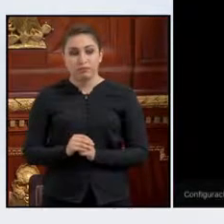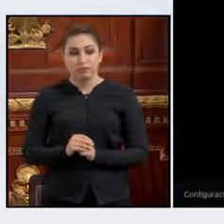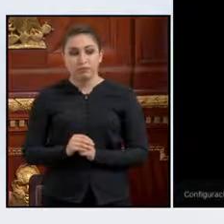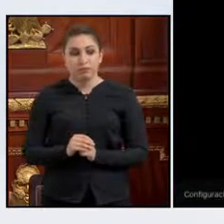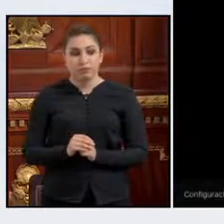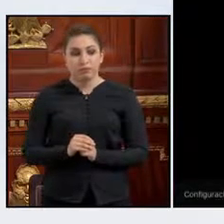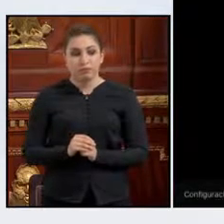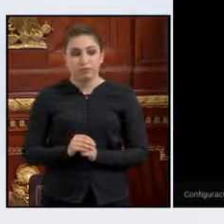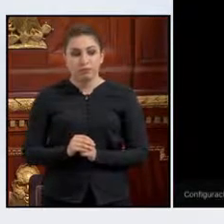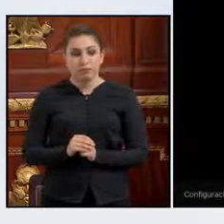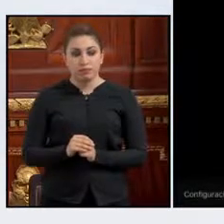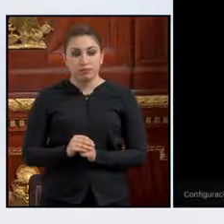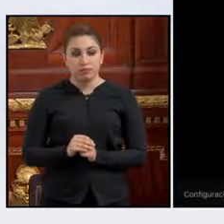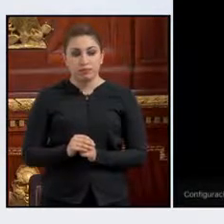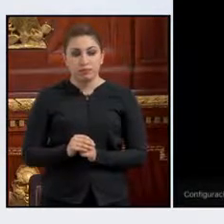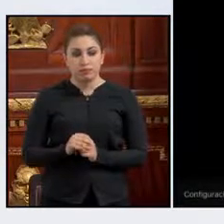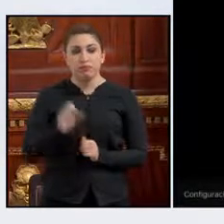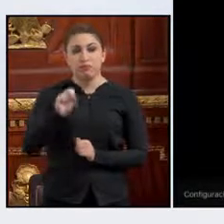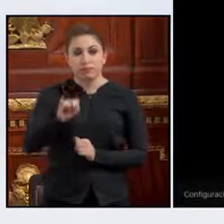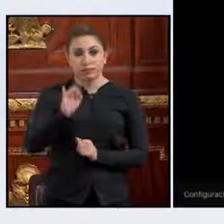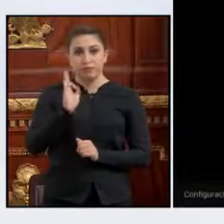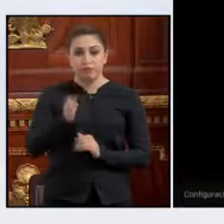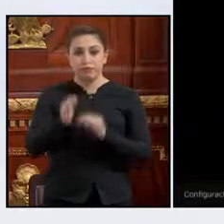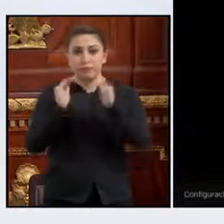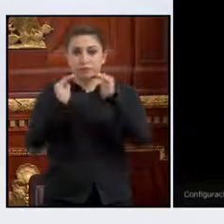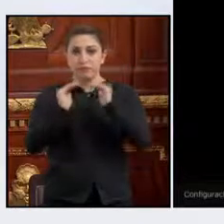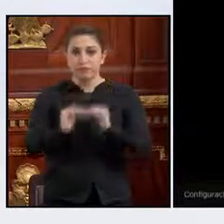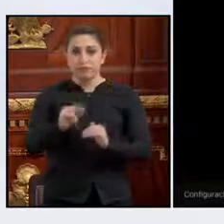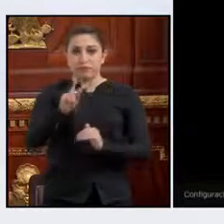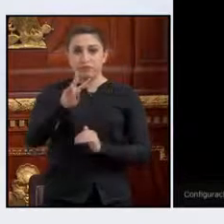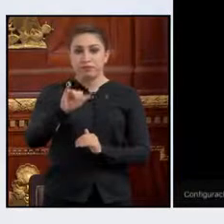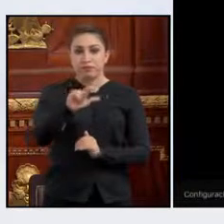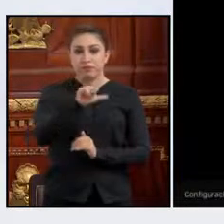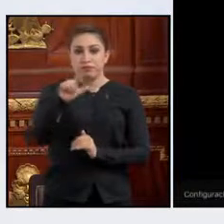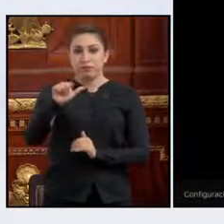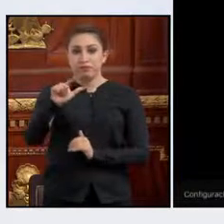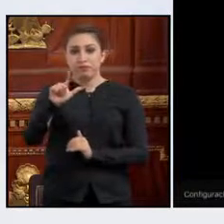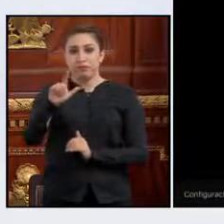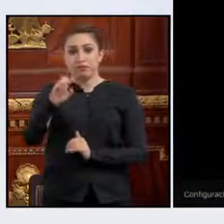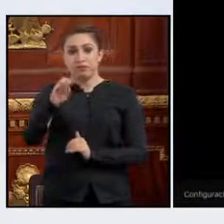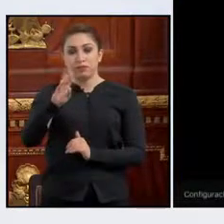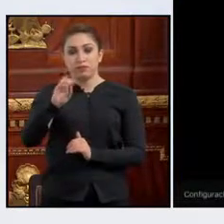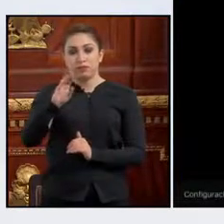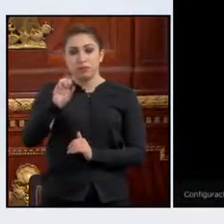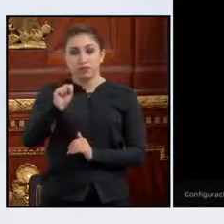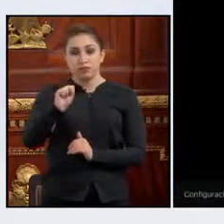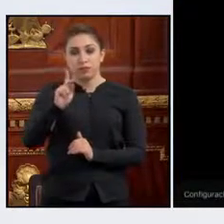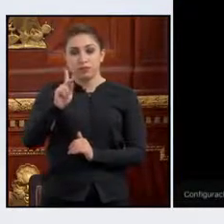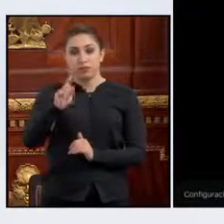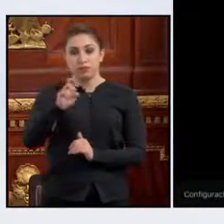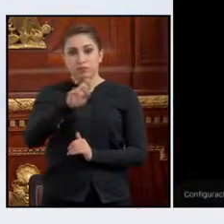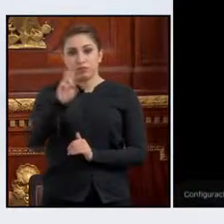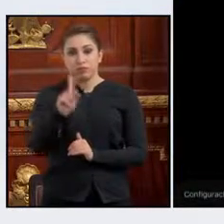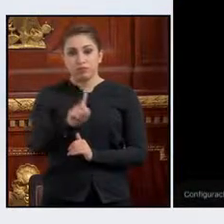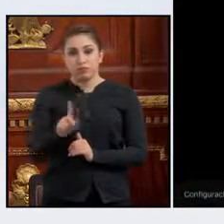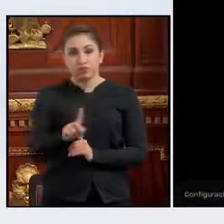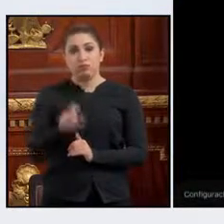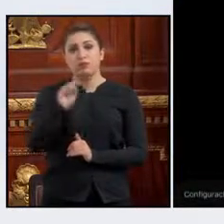Vargas Bernal. Vargas Bernal, en pro. Villalobos Pérez Esperanza. Esperanza Villalobos, a